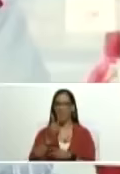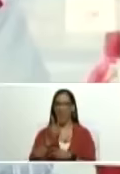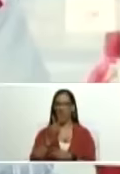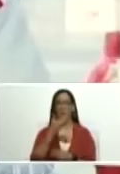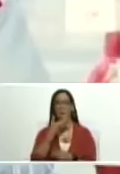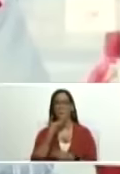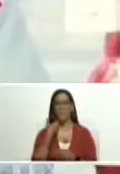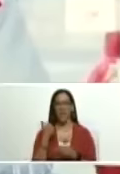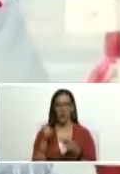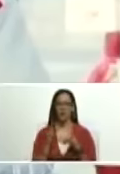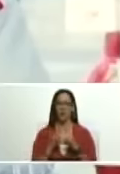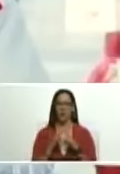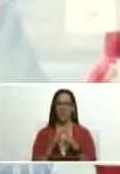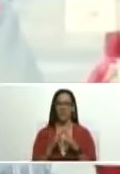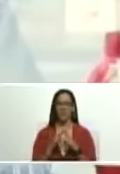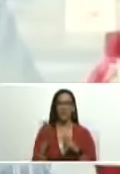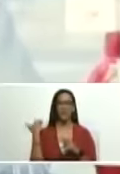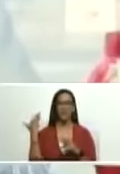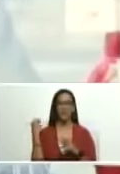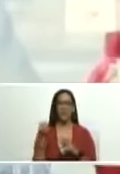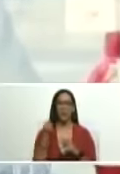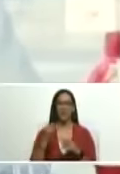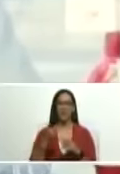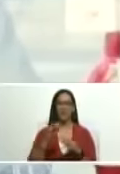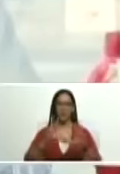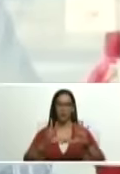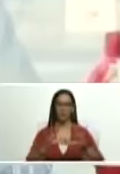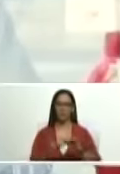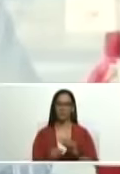mejor conocido en el pasado como el Canal 8.